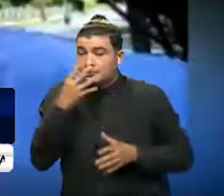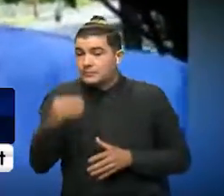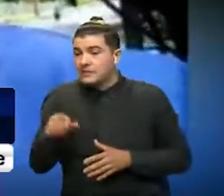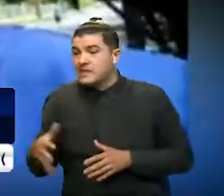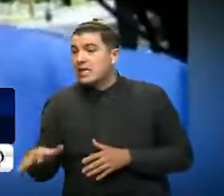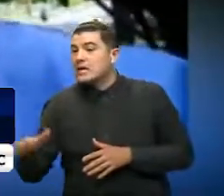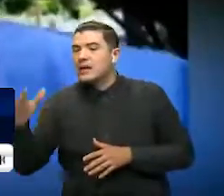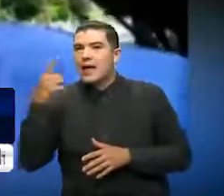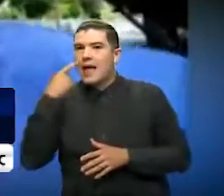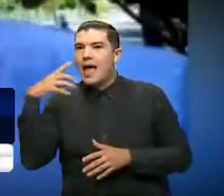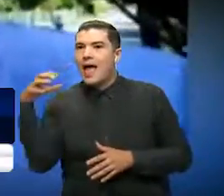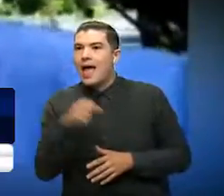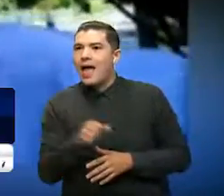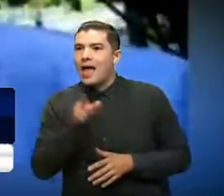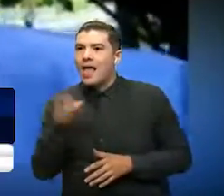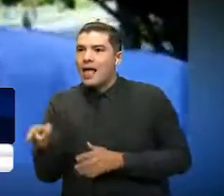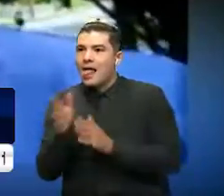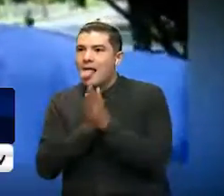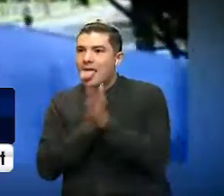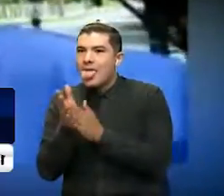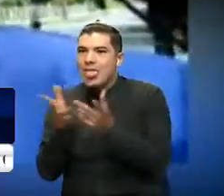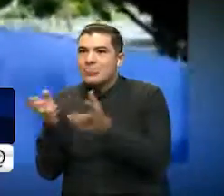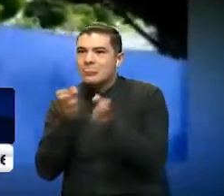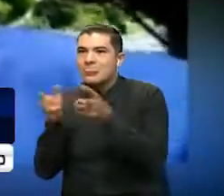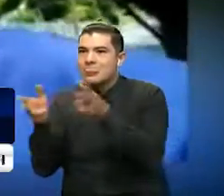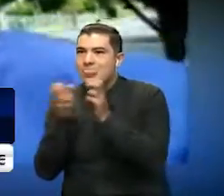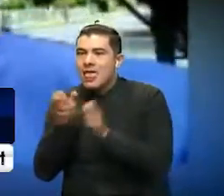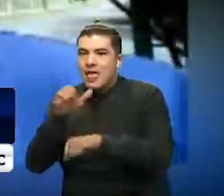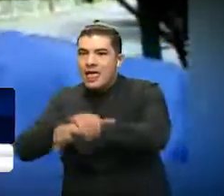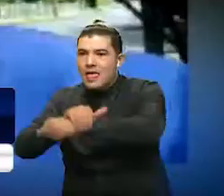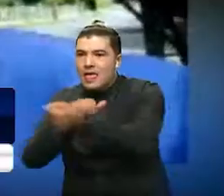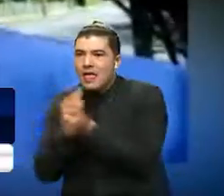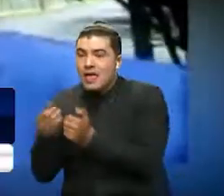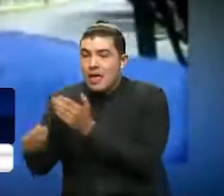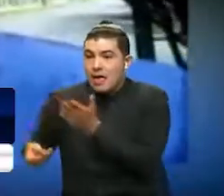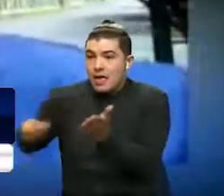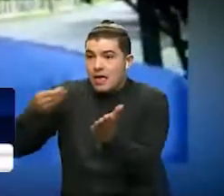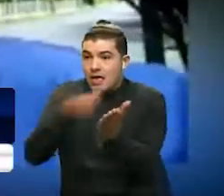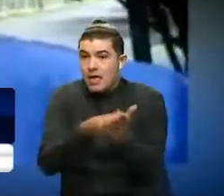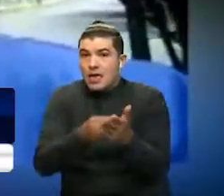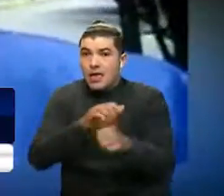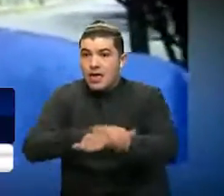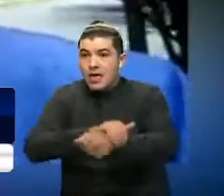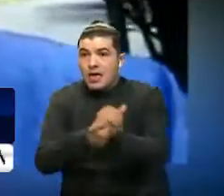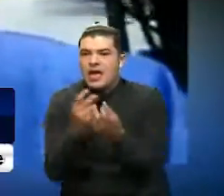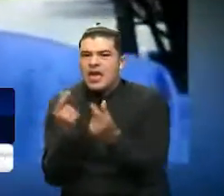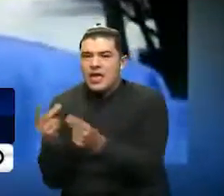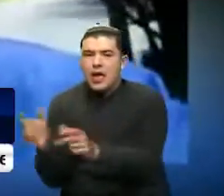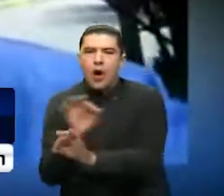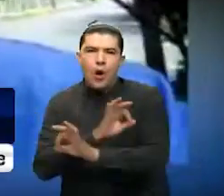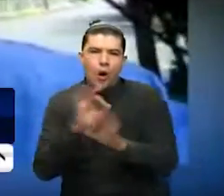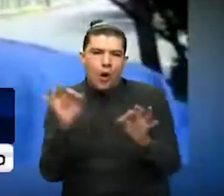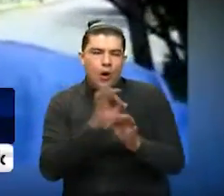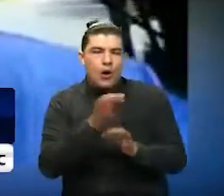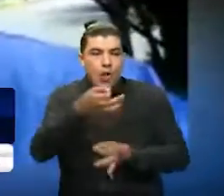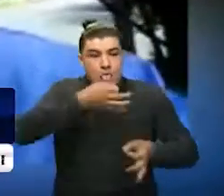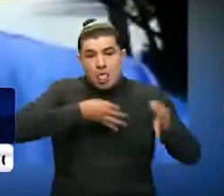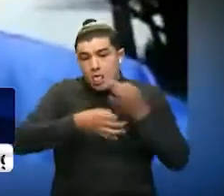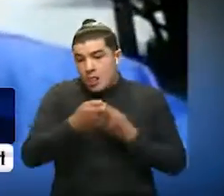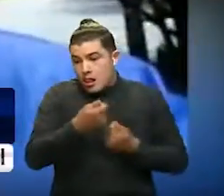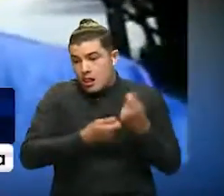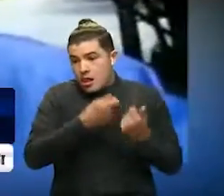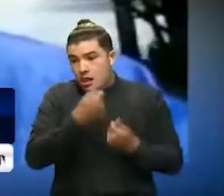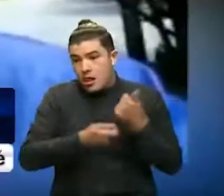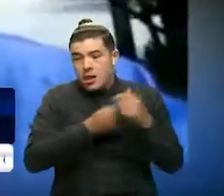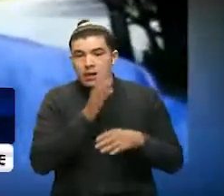delincuenciales encontraron que es lucrativo secuestrar, bien sea para que les paguen mediante secuestro express o para negociar ese secuestro